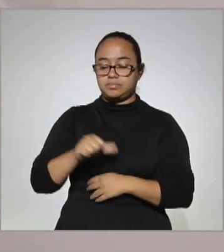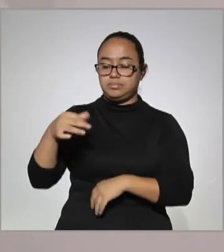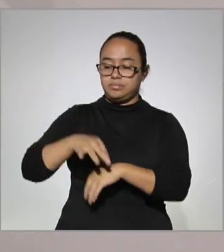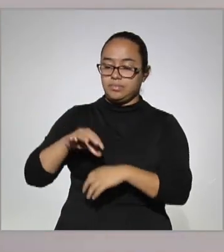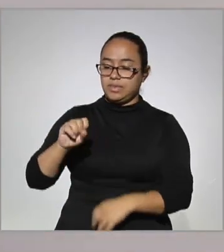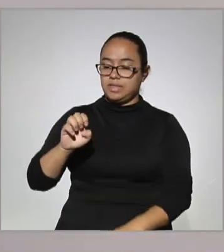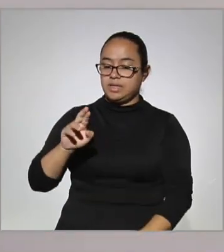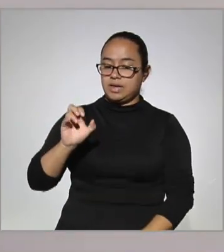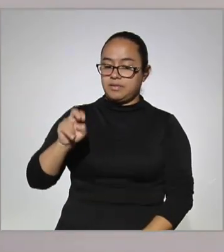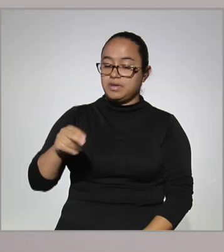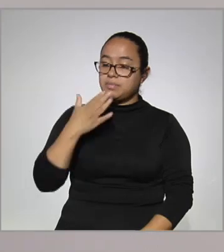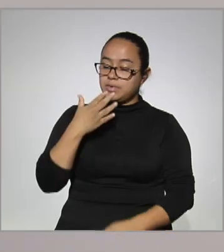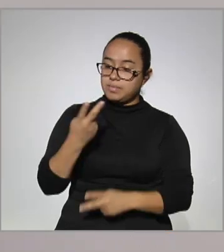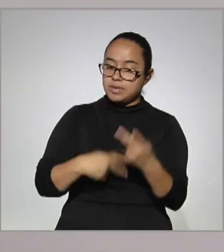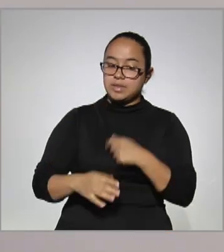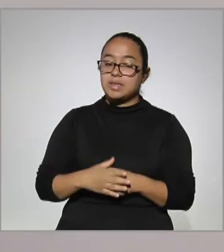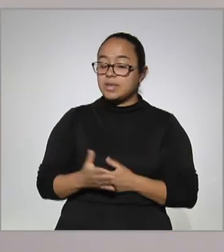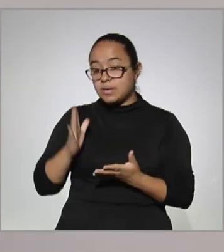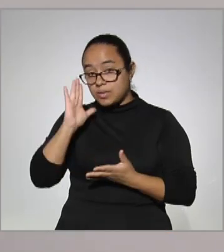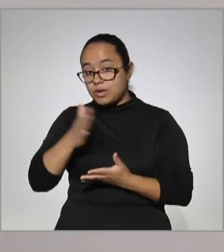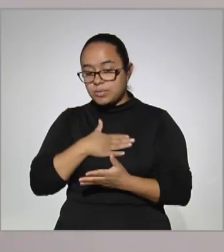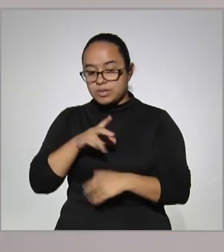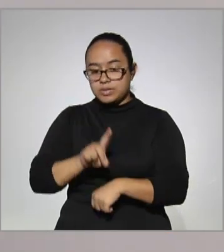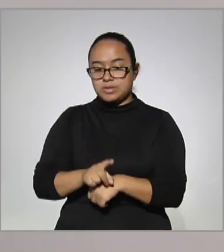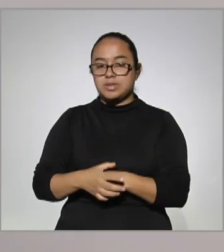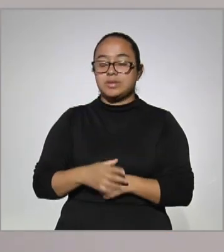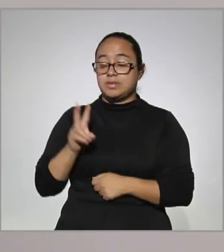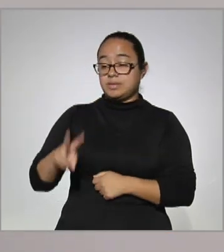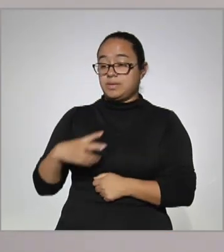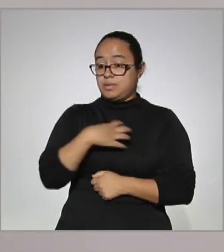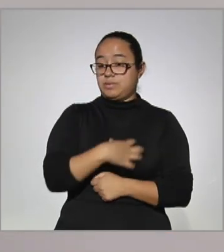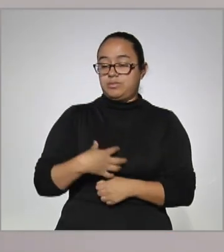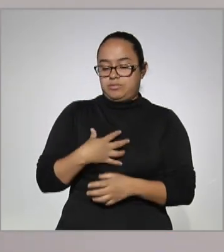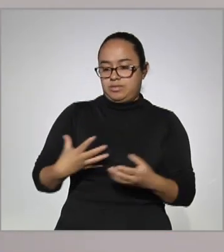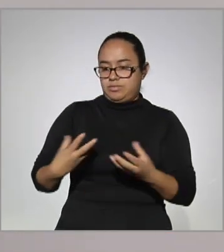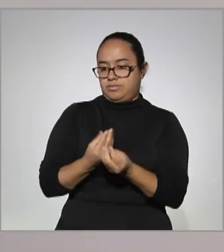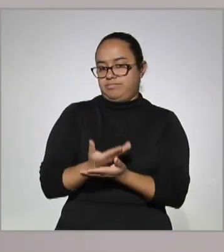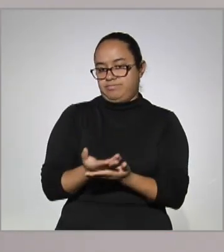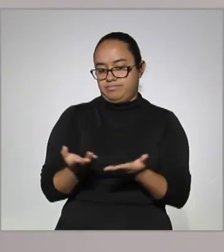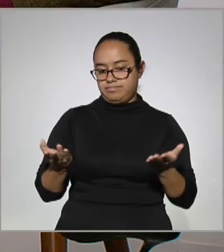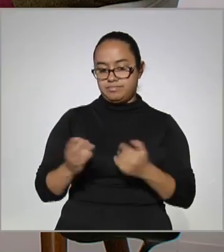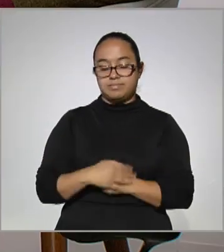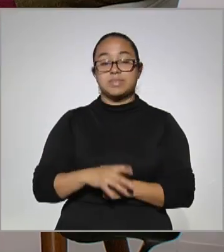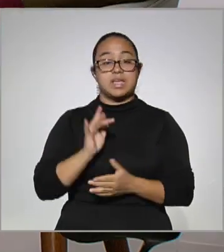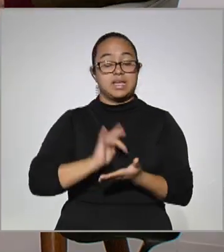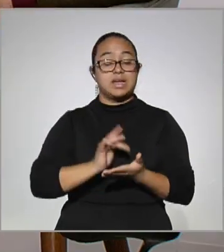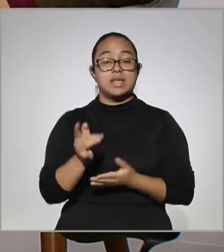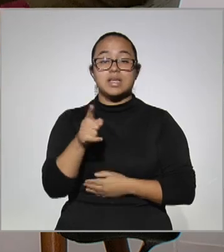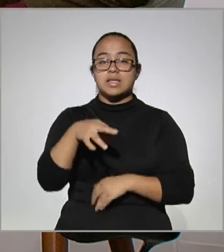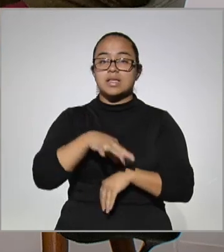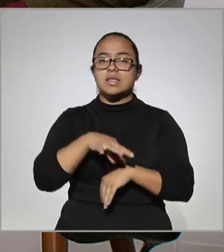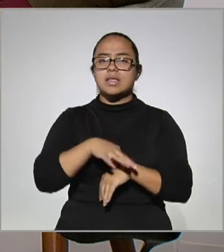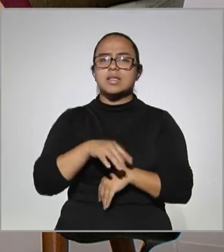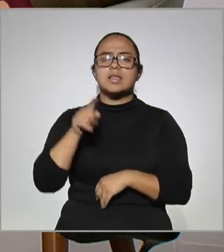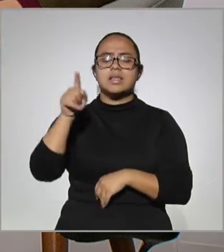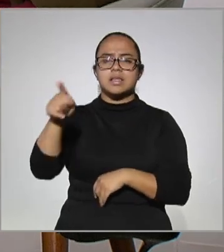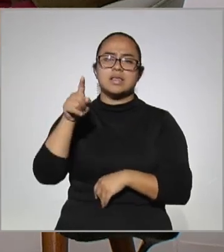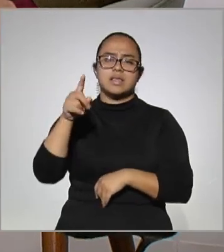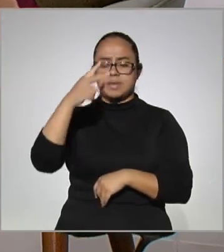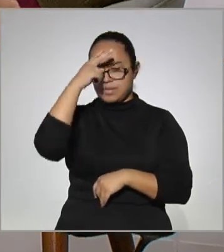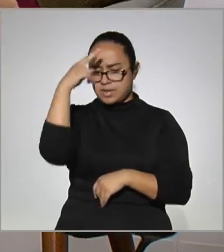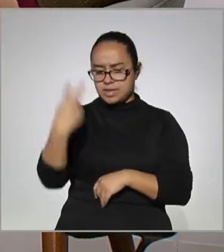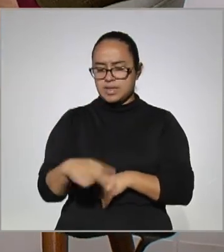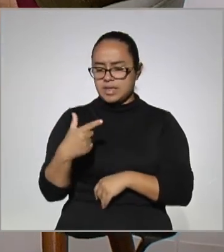Hernández, bienvenido, doctor. ¿Qué tal? Muy buenos días. Muy contento de estar con todos ustedes. Gracias. Gracias. El doctor es presidente del Colegio Mexicano